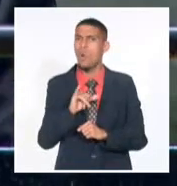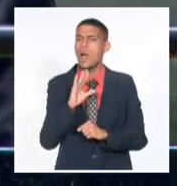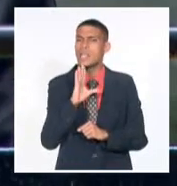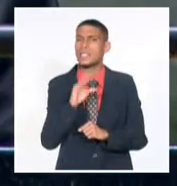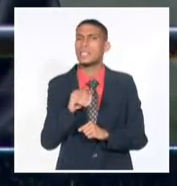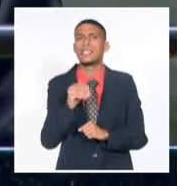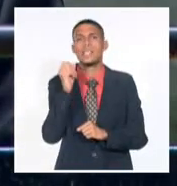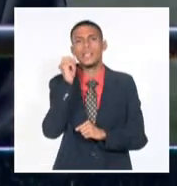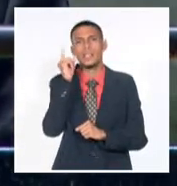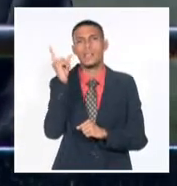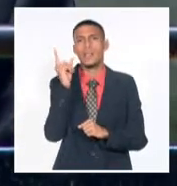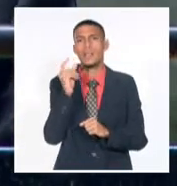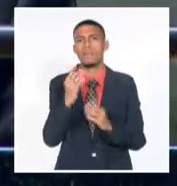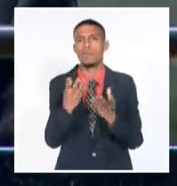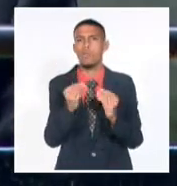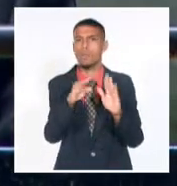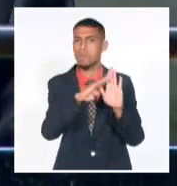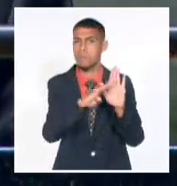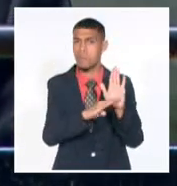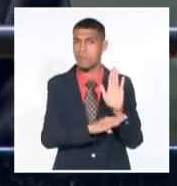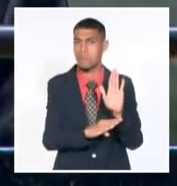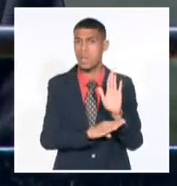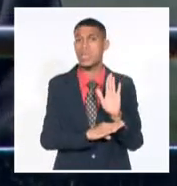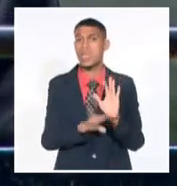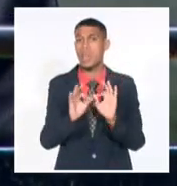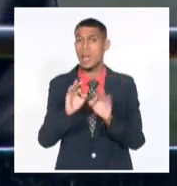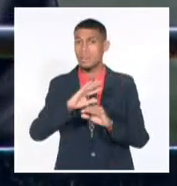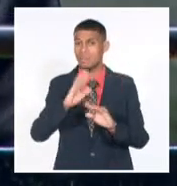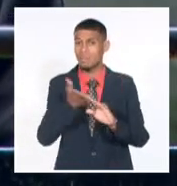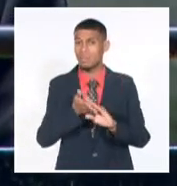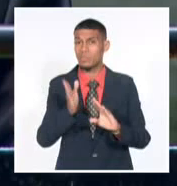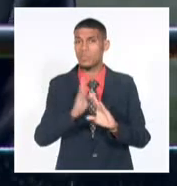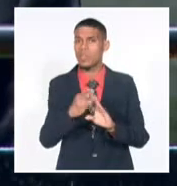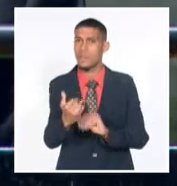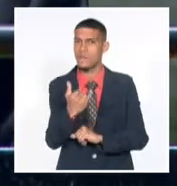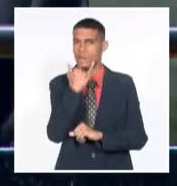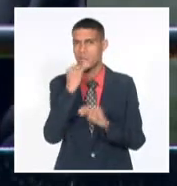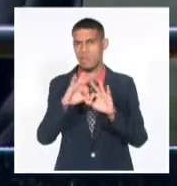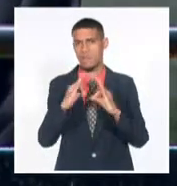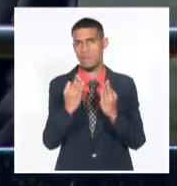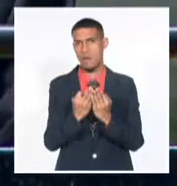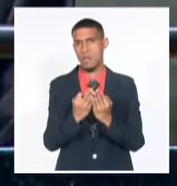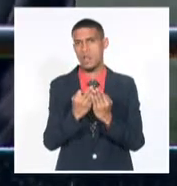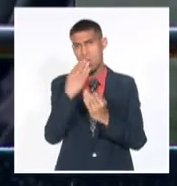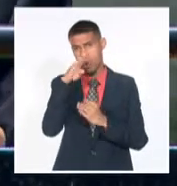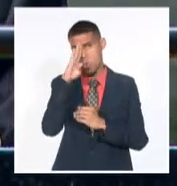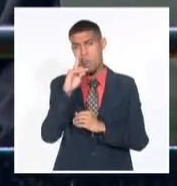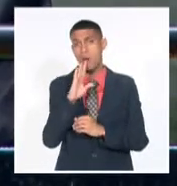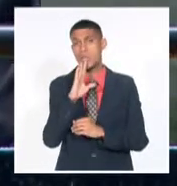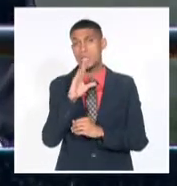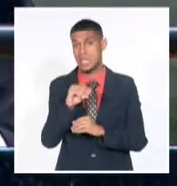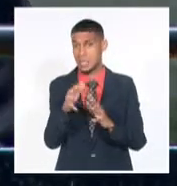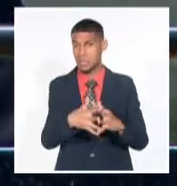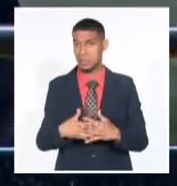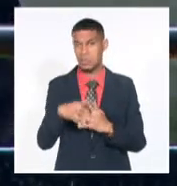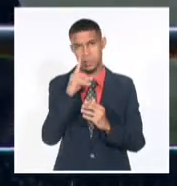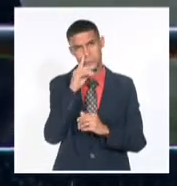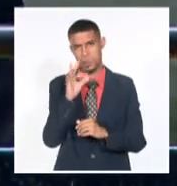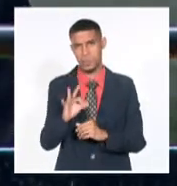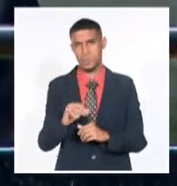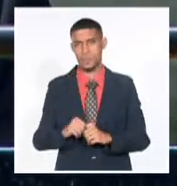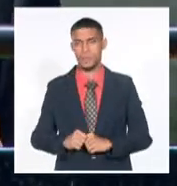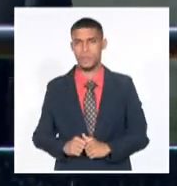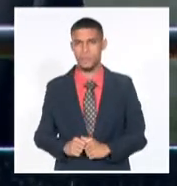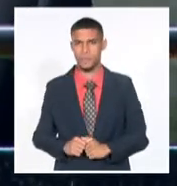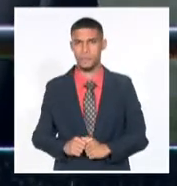las medidas coercitivas unilaterales no afectan a las familias ni son realmente un factor